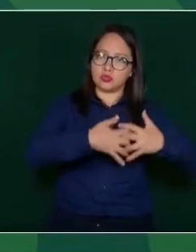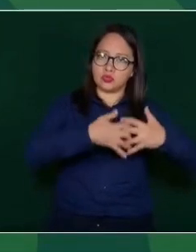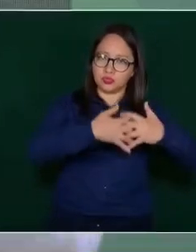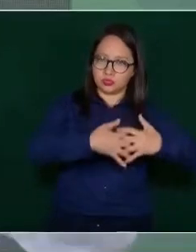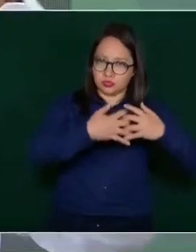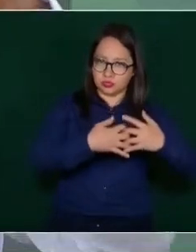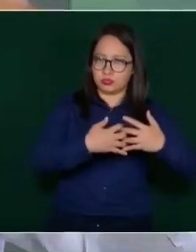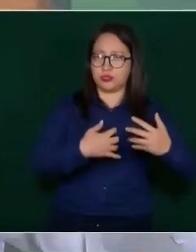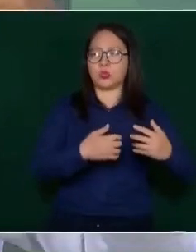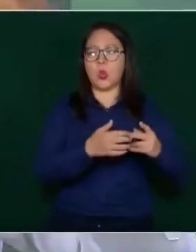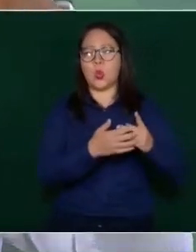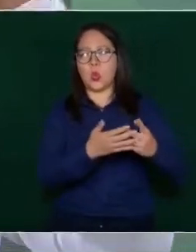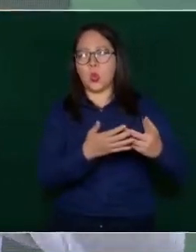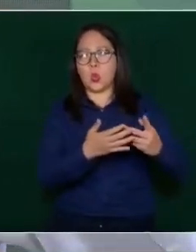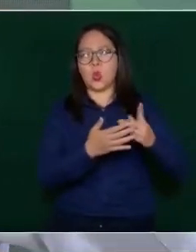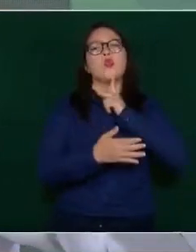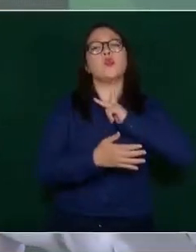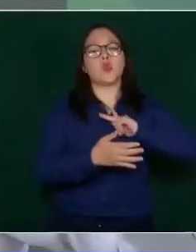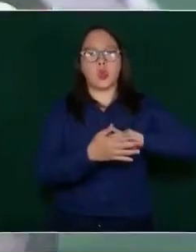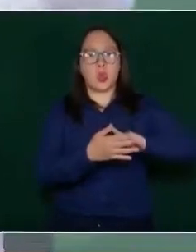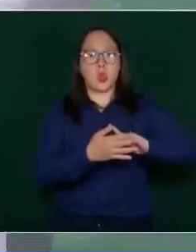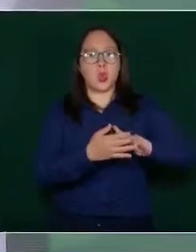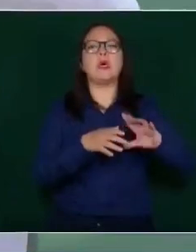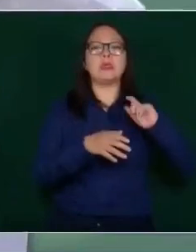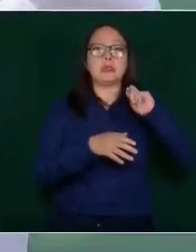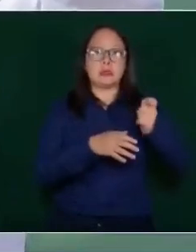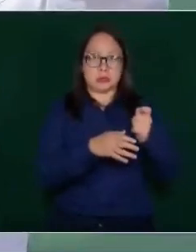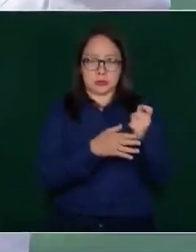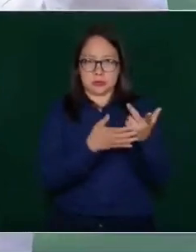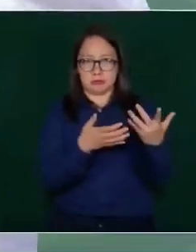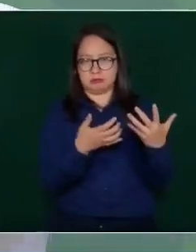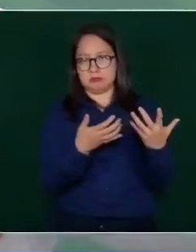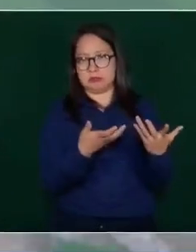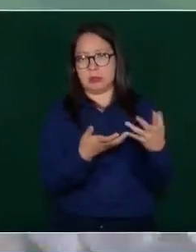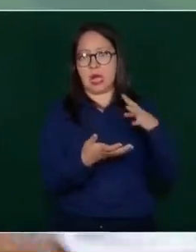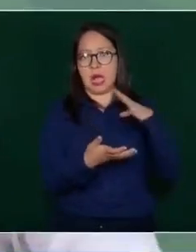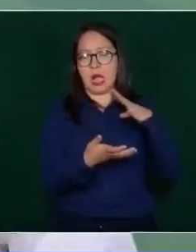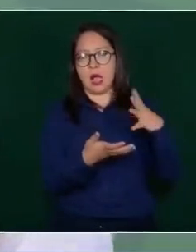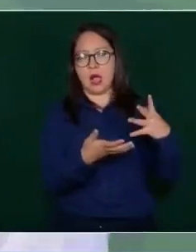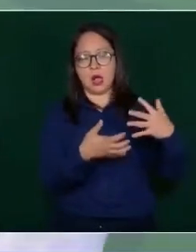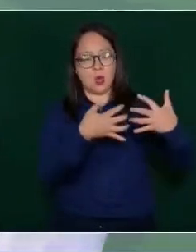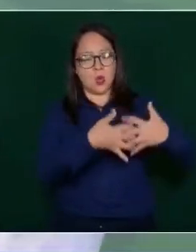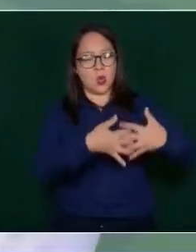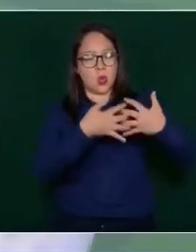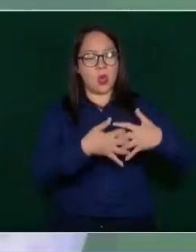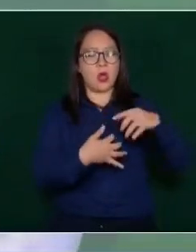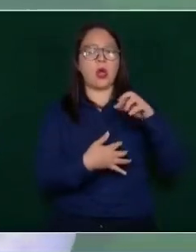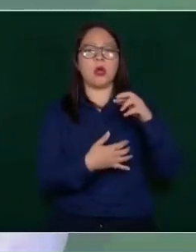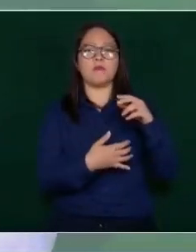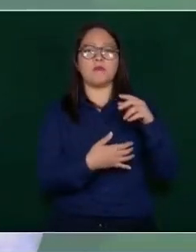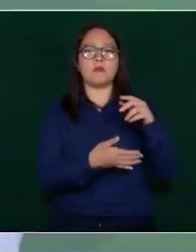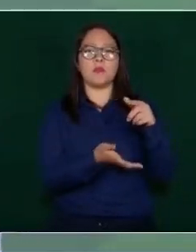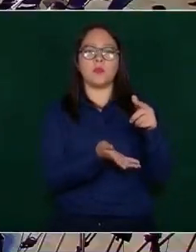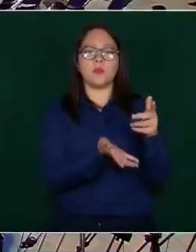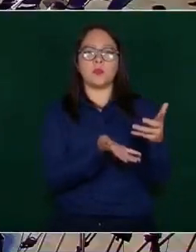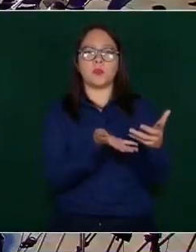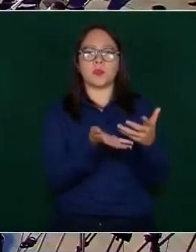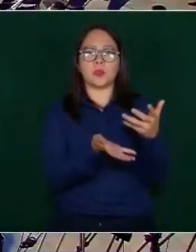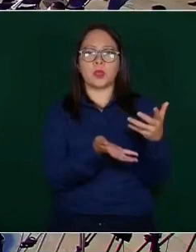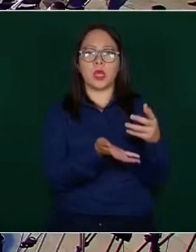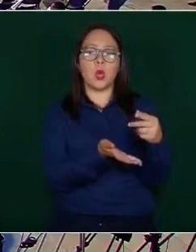que una refinería, y está el caso de la refinería